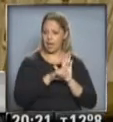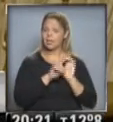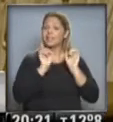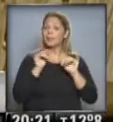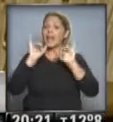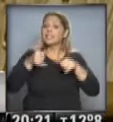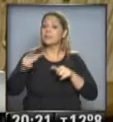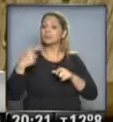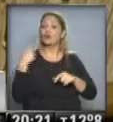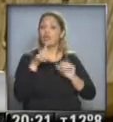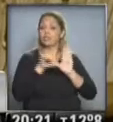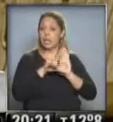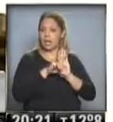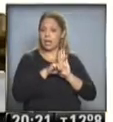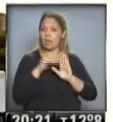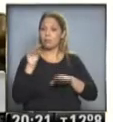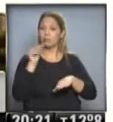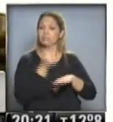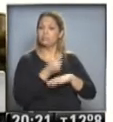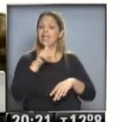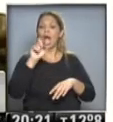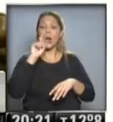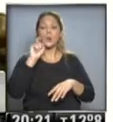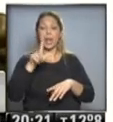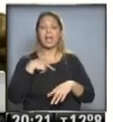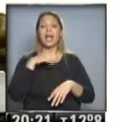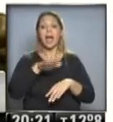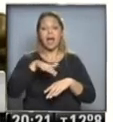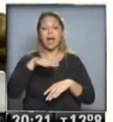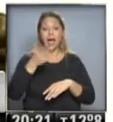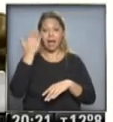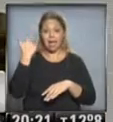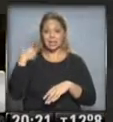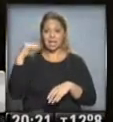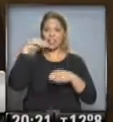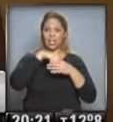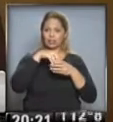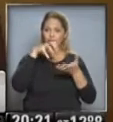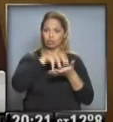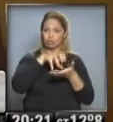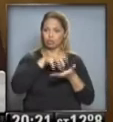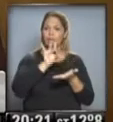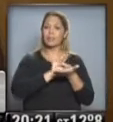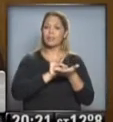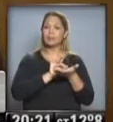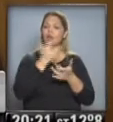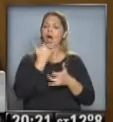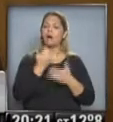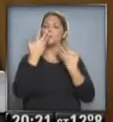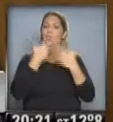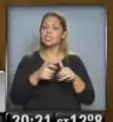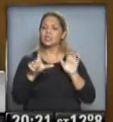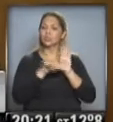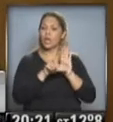aceptación ilegal de cargo público por parte de Cabral. En tanto, ayer ingresó a la Cámara de Diputados un proyecto de ley que le otorga al Consejo